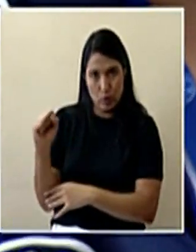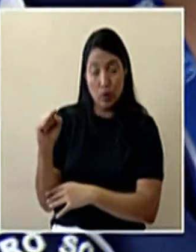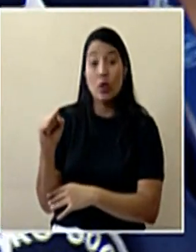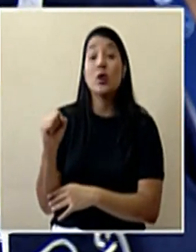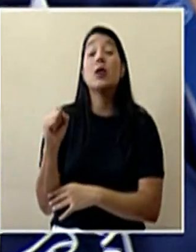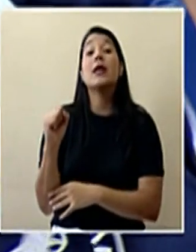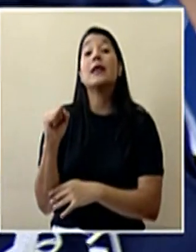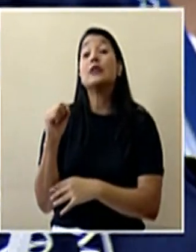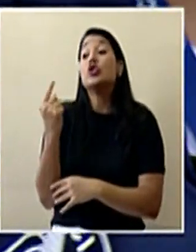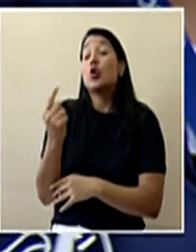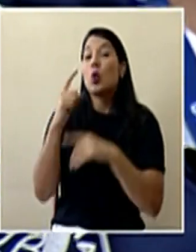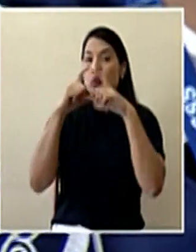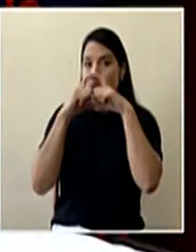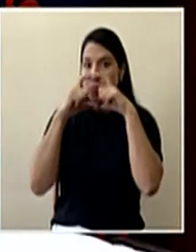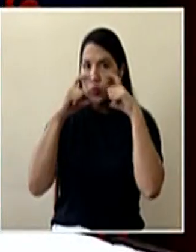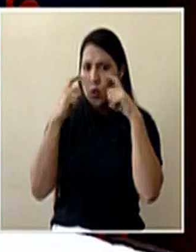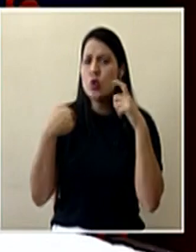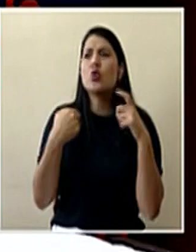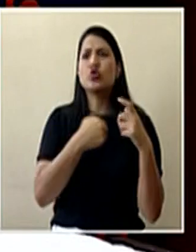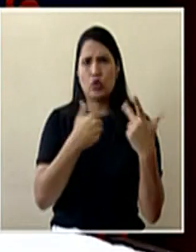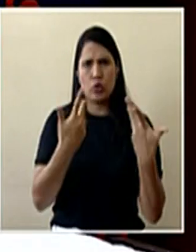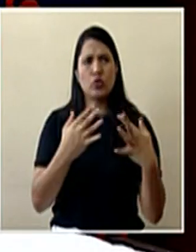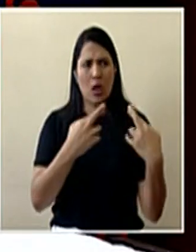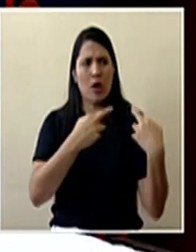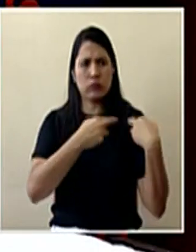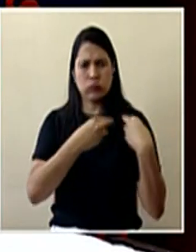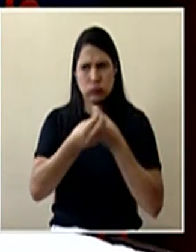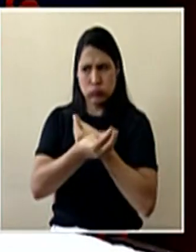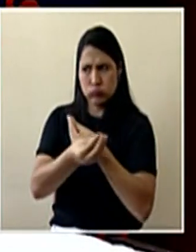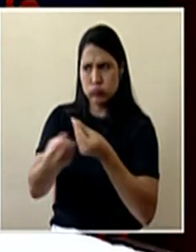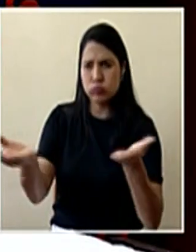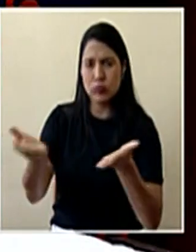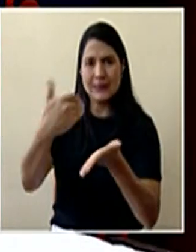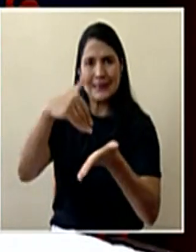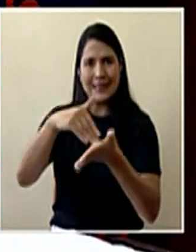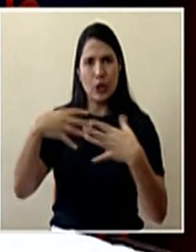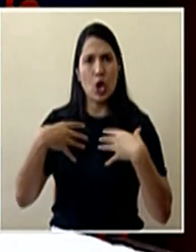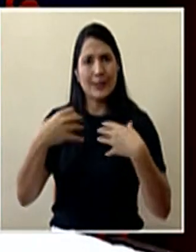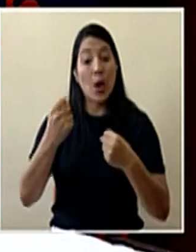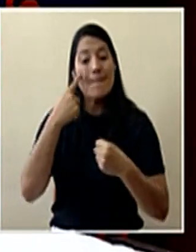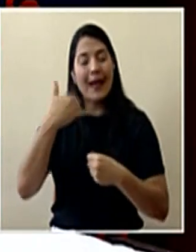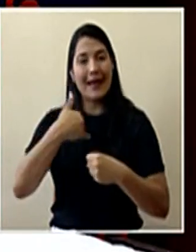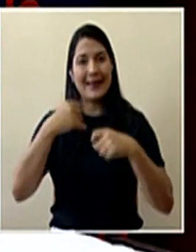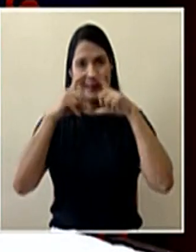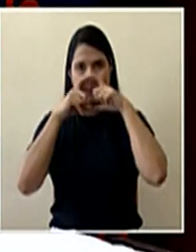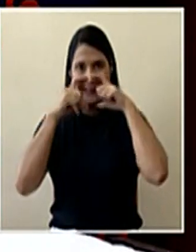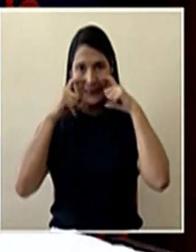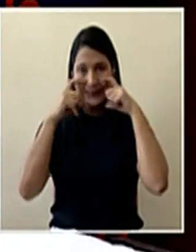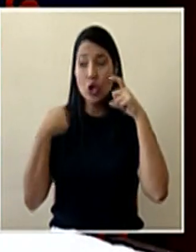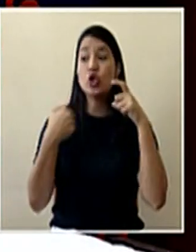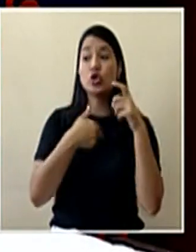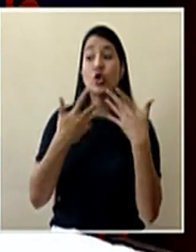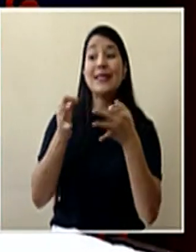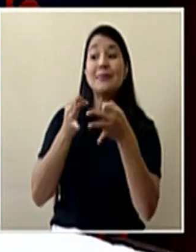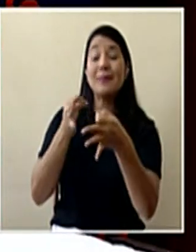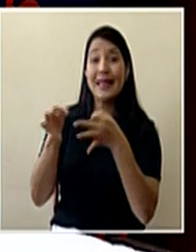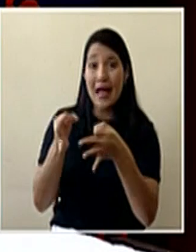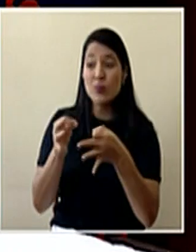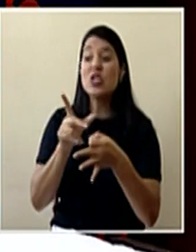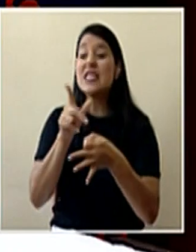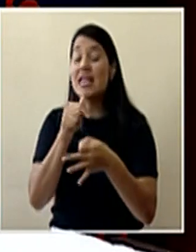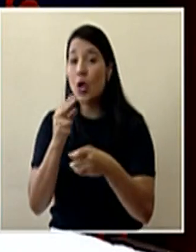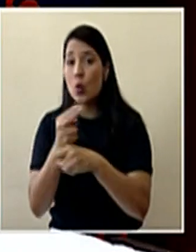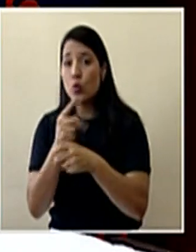hemos encargado de abastecer a la institución de este tipo de mascarillas, las cuales tienen una indicación adecuada, se tienen que usar de una forma adecuada.